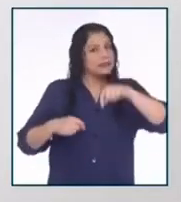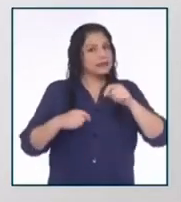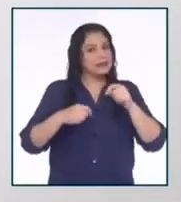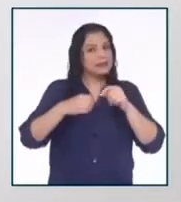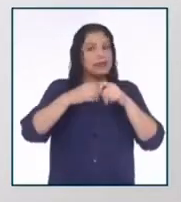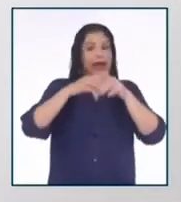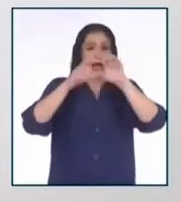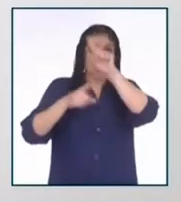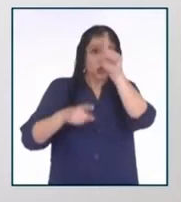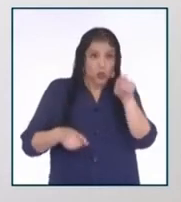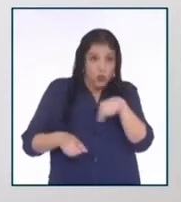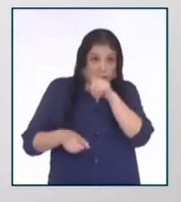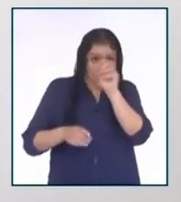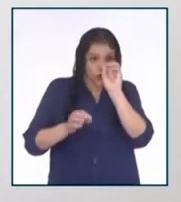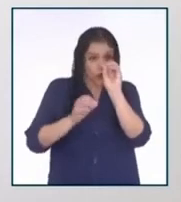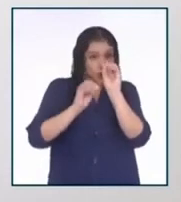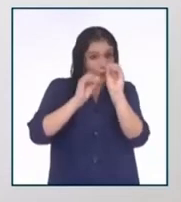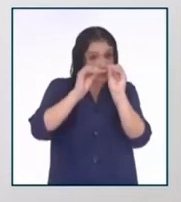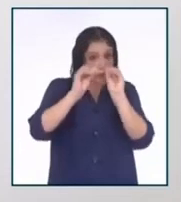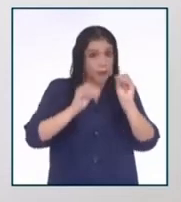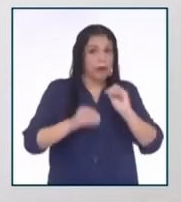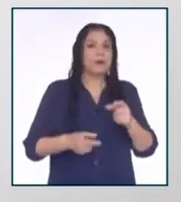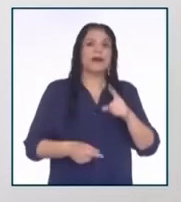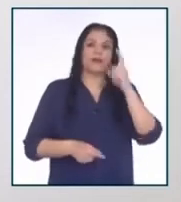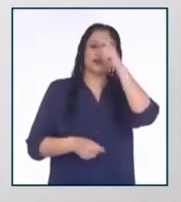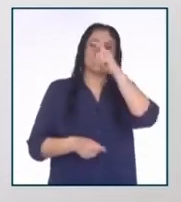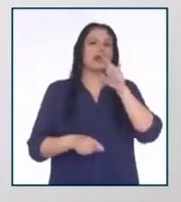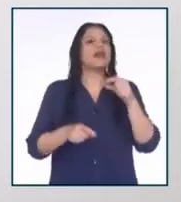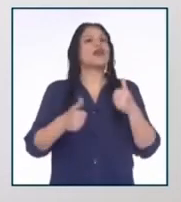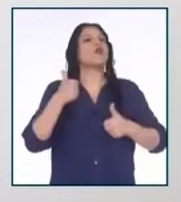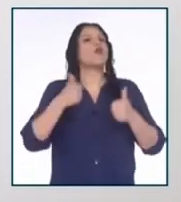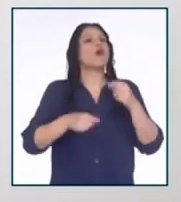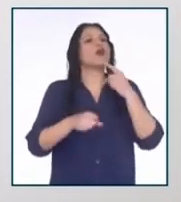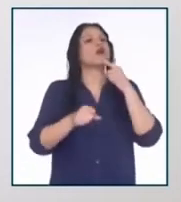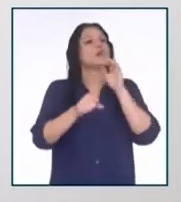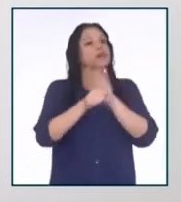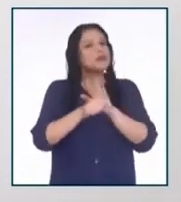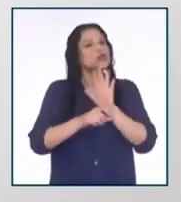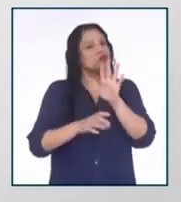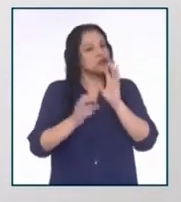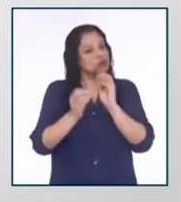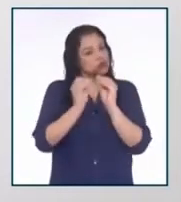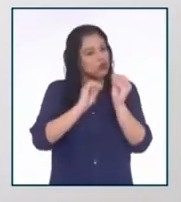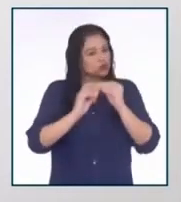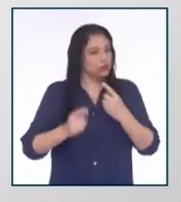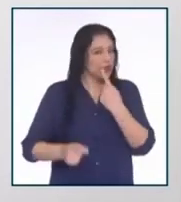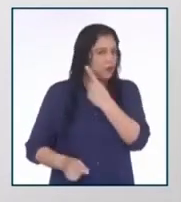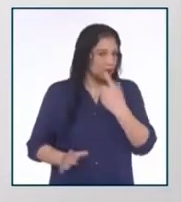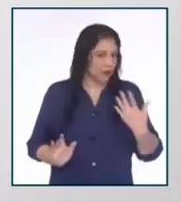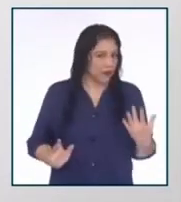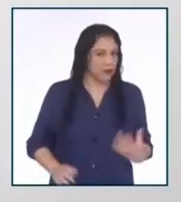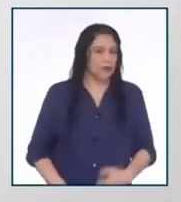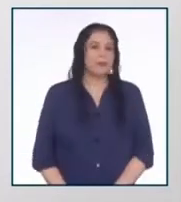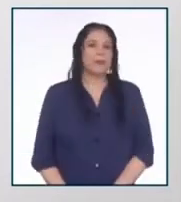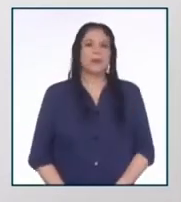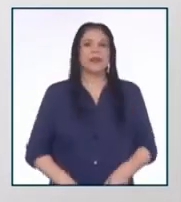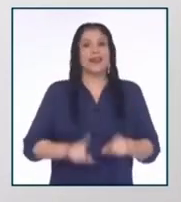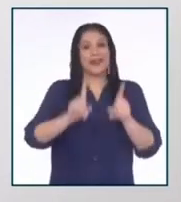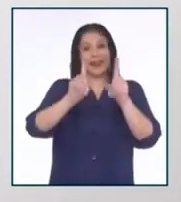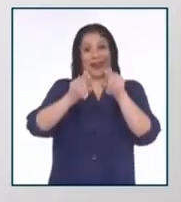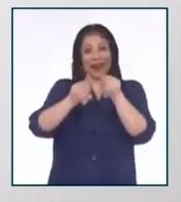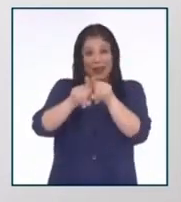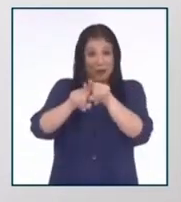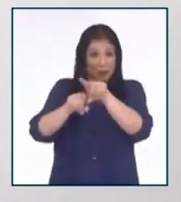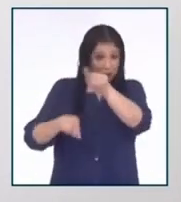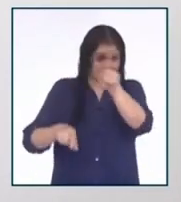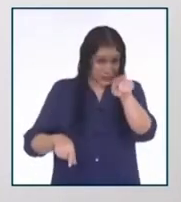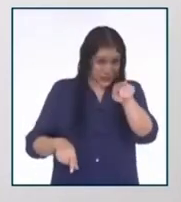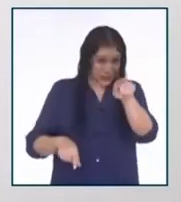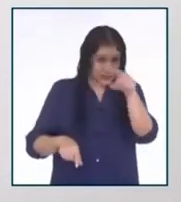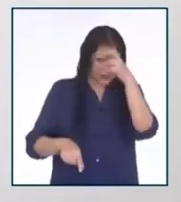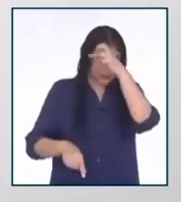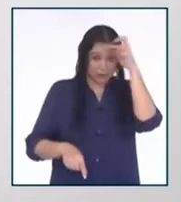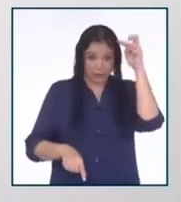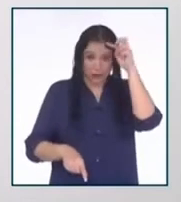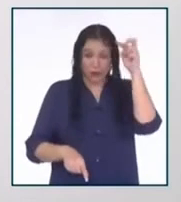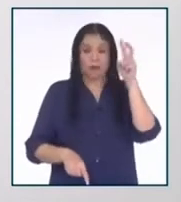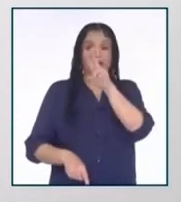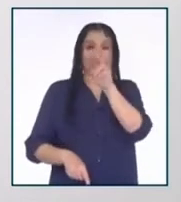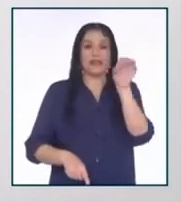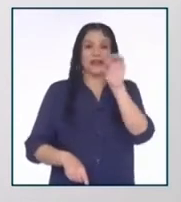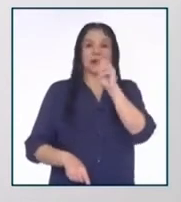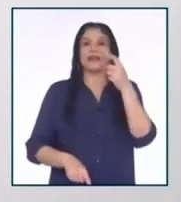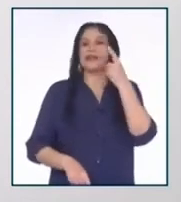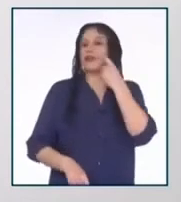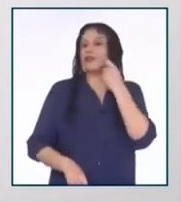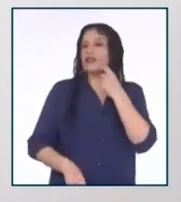tu gráfico y luego comprometerte a que lo vas a ir resolviendo. A ustedes, chicas y chicos de la Promo